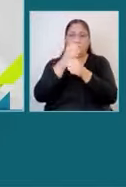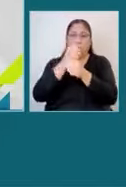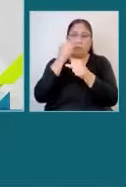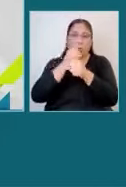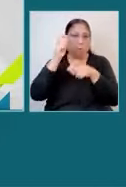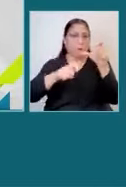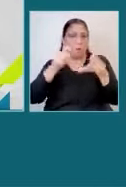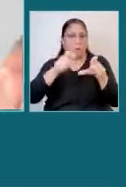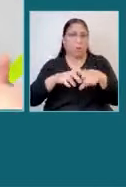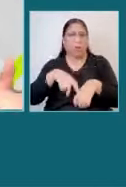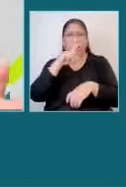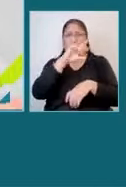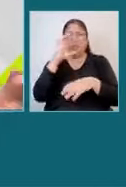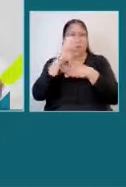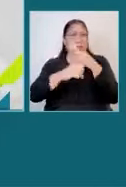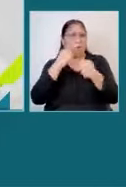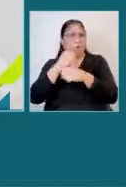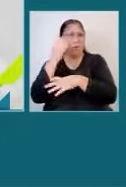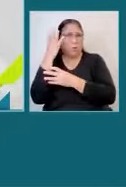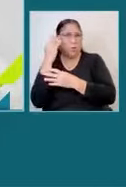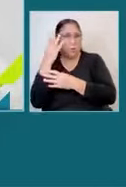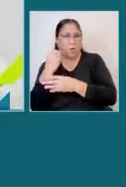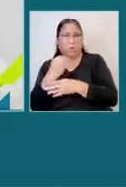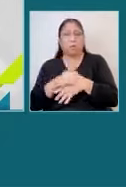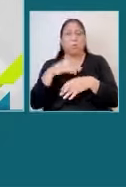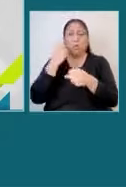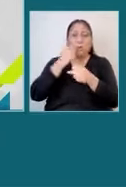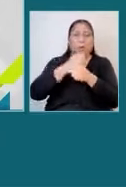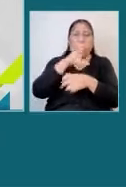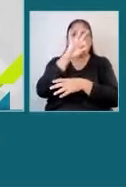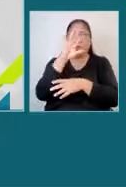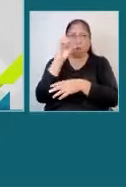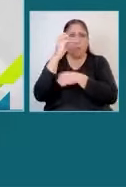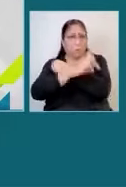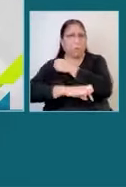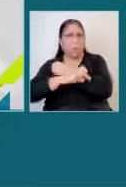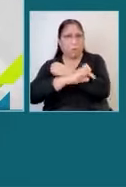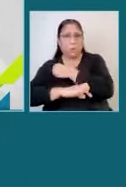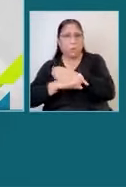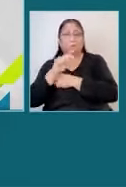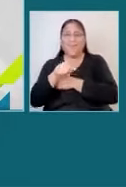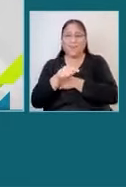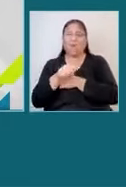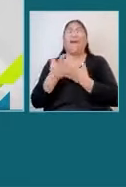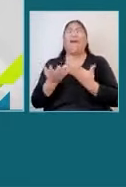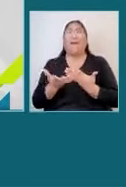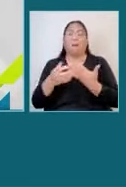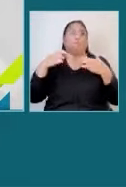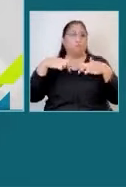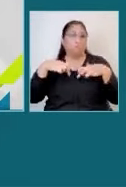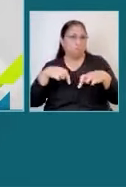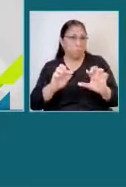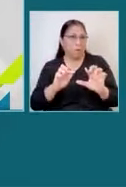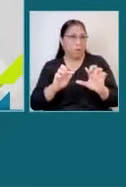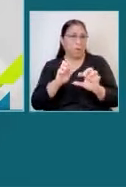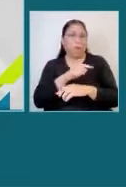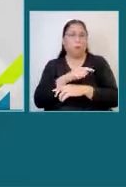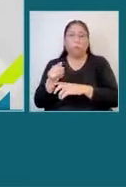de 100 años de experiencia, trabaja en más de 90 países, etc. Entonces, esto permite un tipo